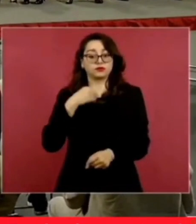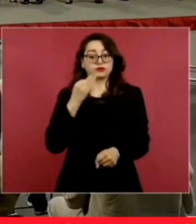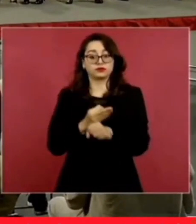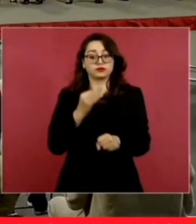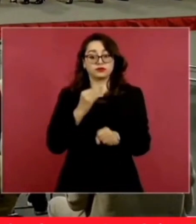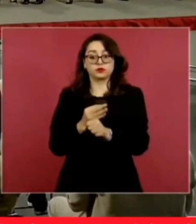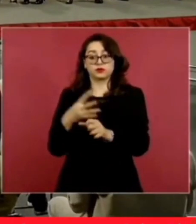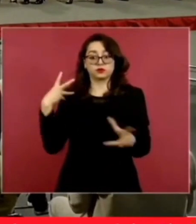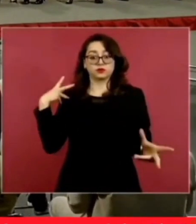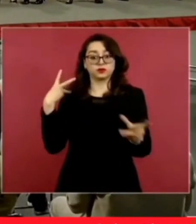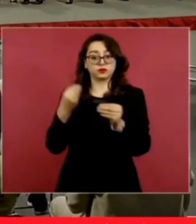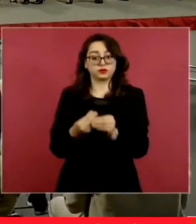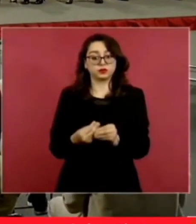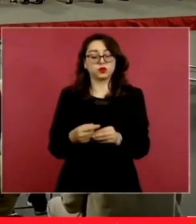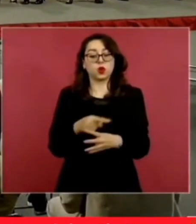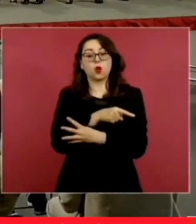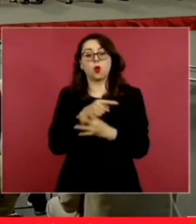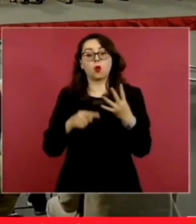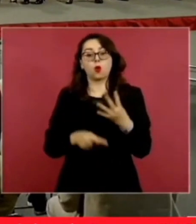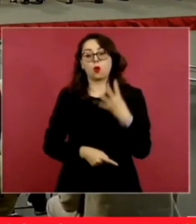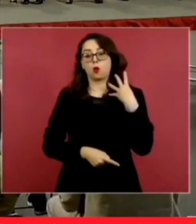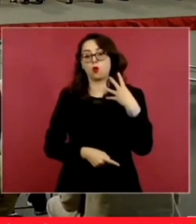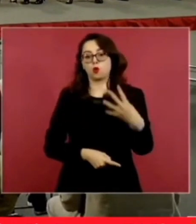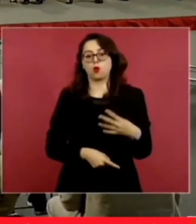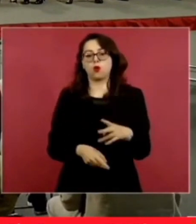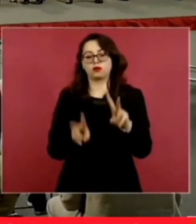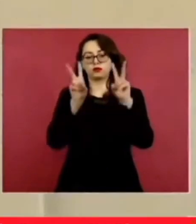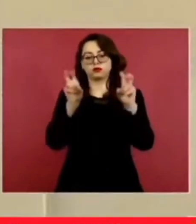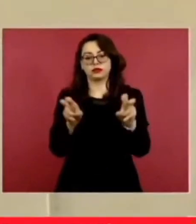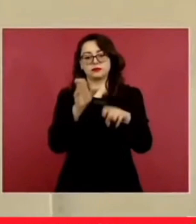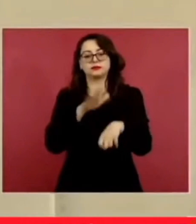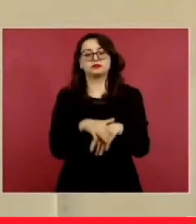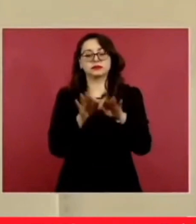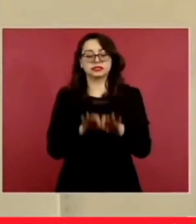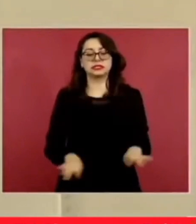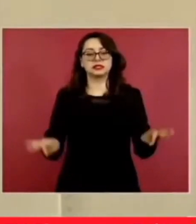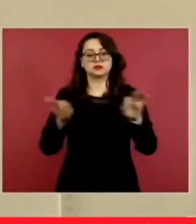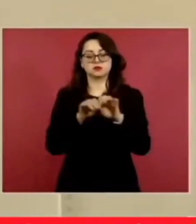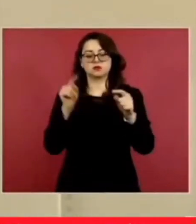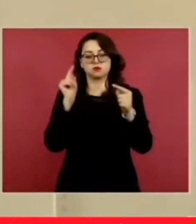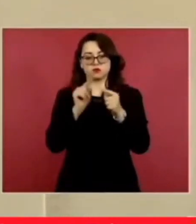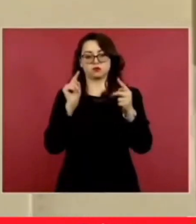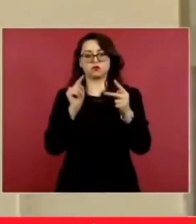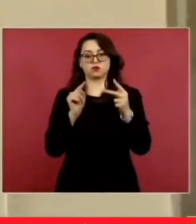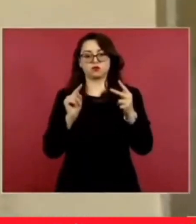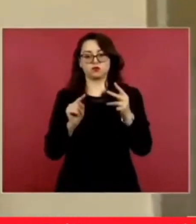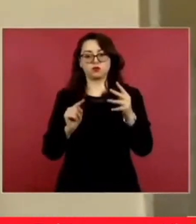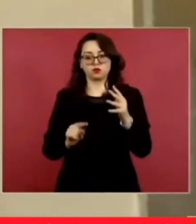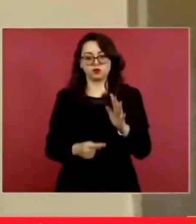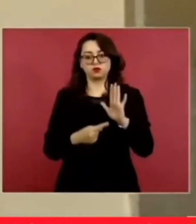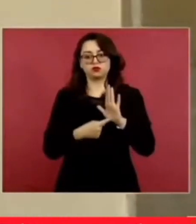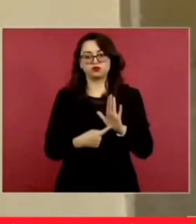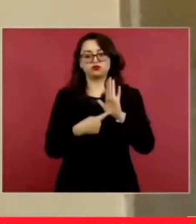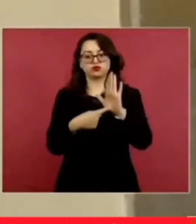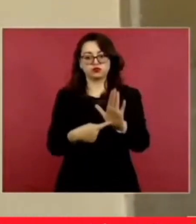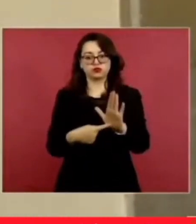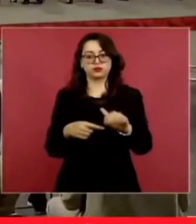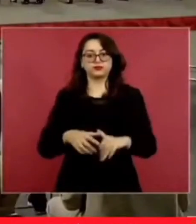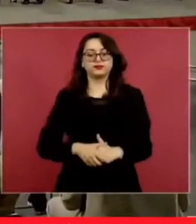4 láminas de lo que consideramos lo más importante encontrado en este dictamen diagnóstico